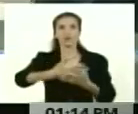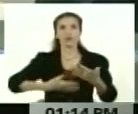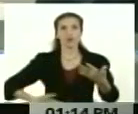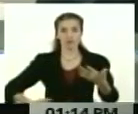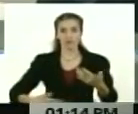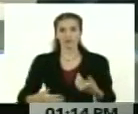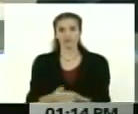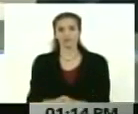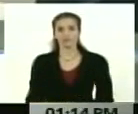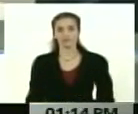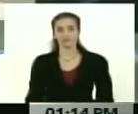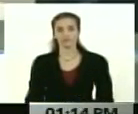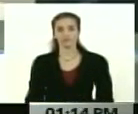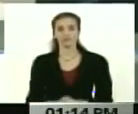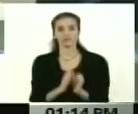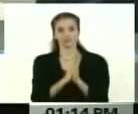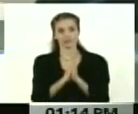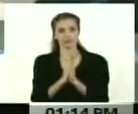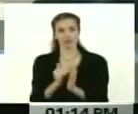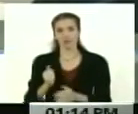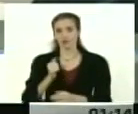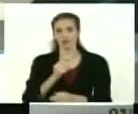Capitán Escalona, compañero.